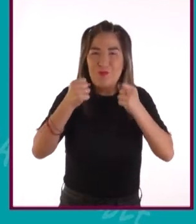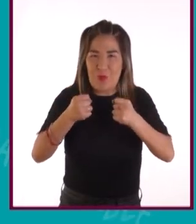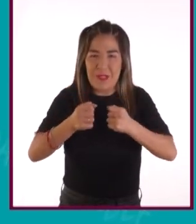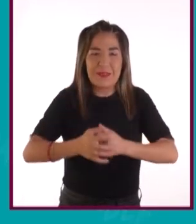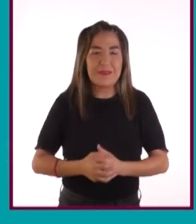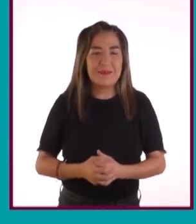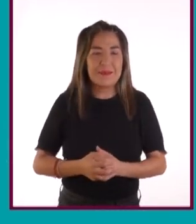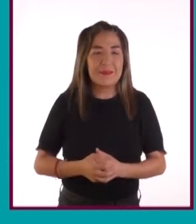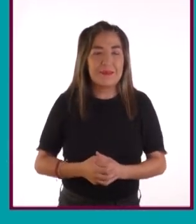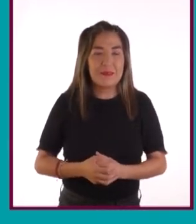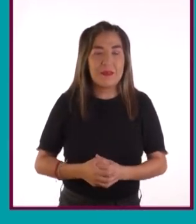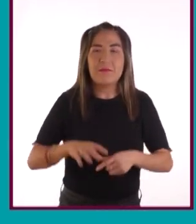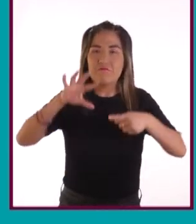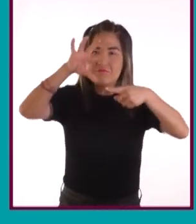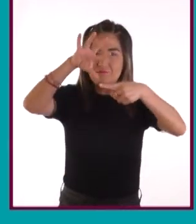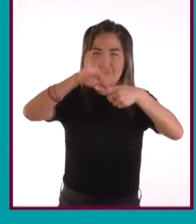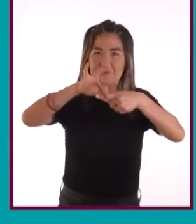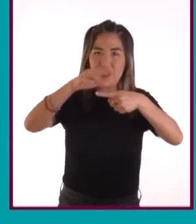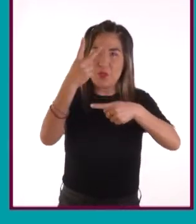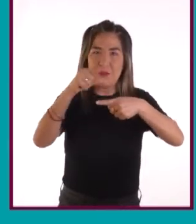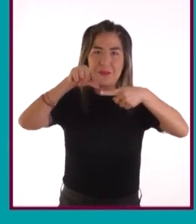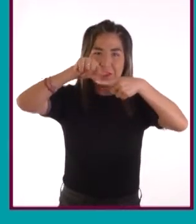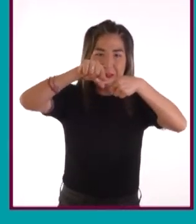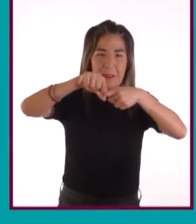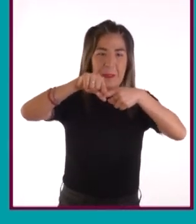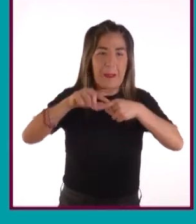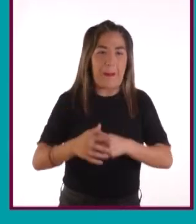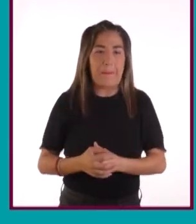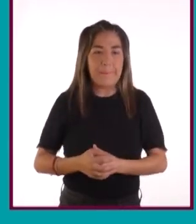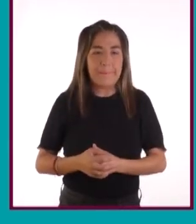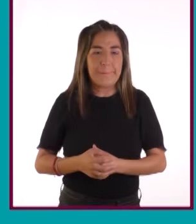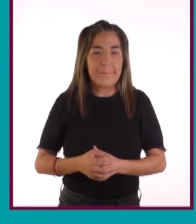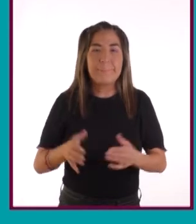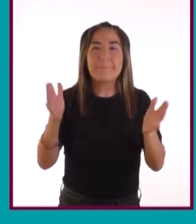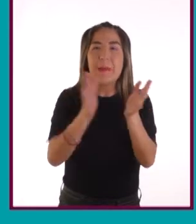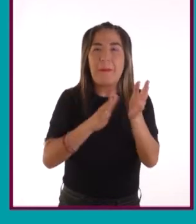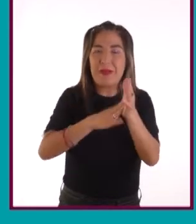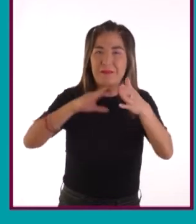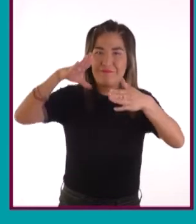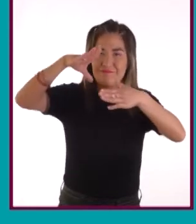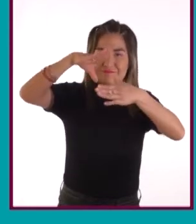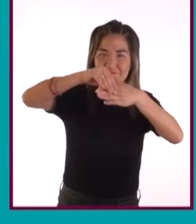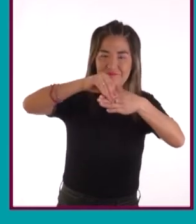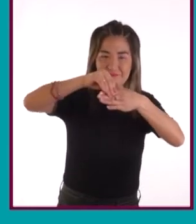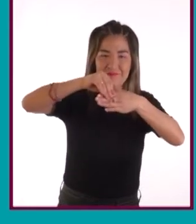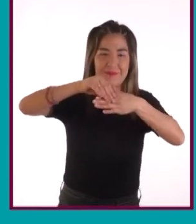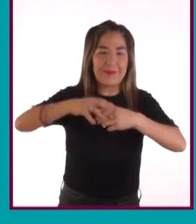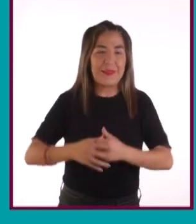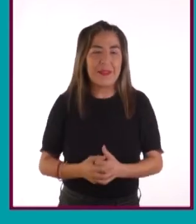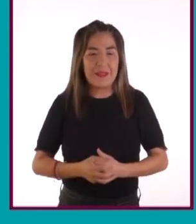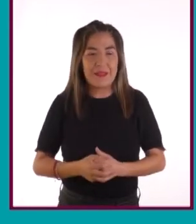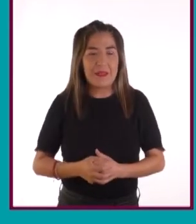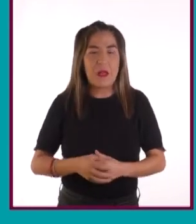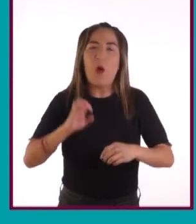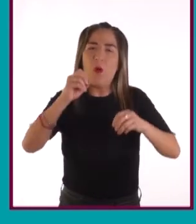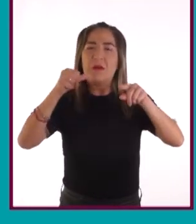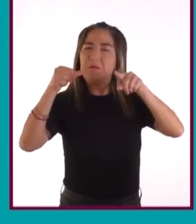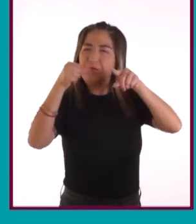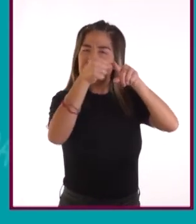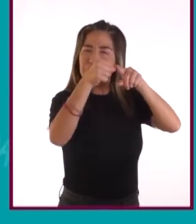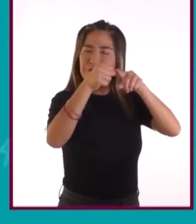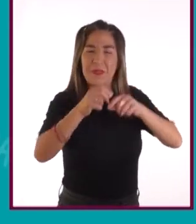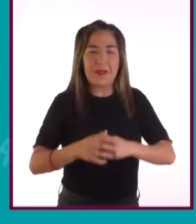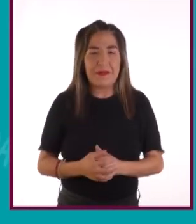encuentran. Sí. 2 clips, sujetadores de papel O las pijas.